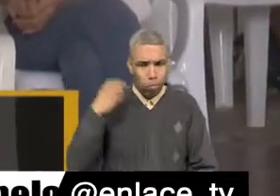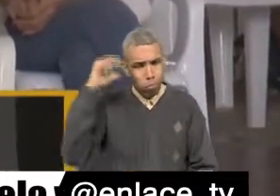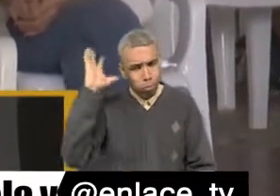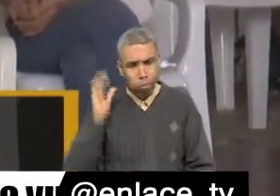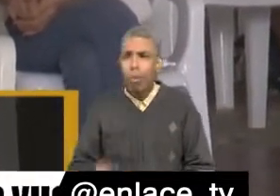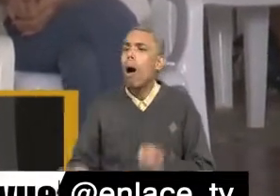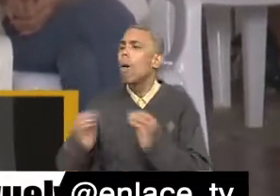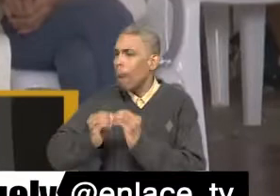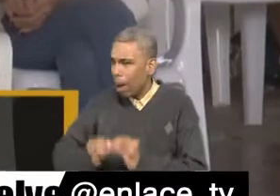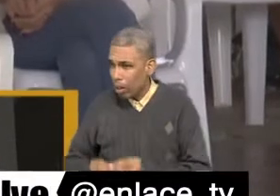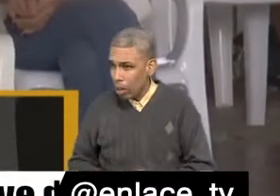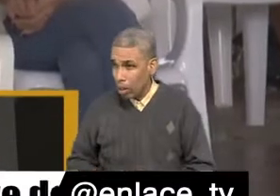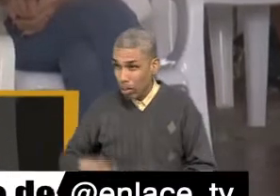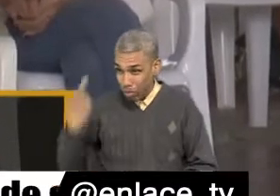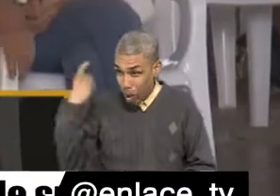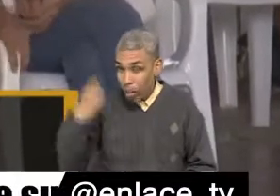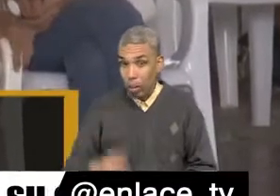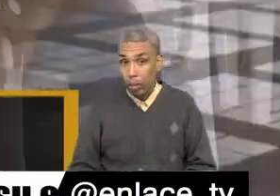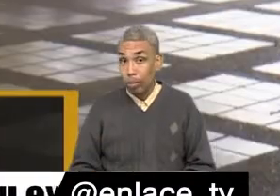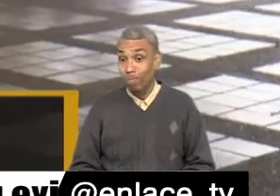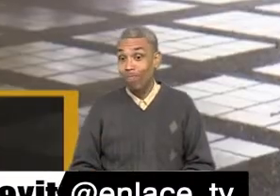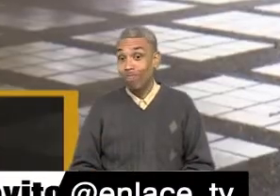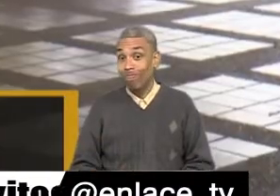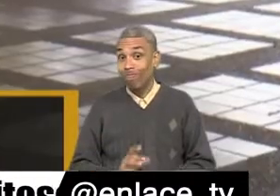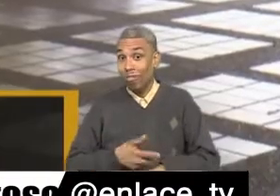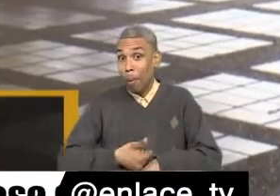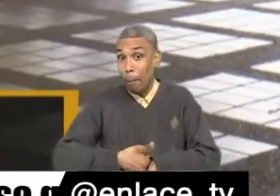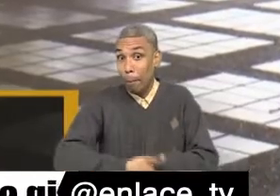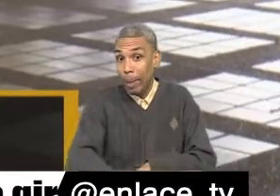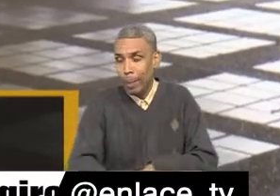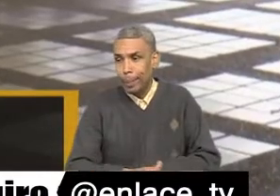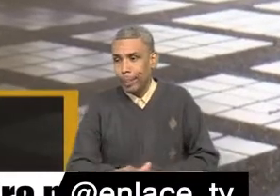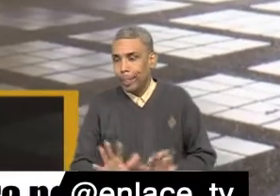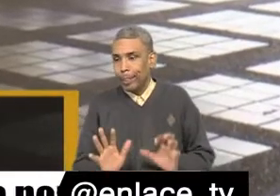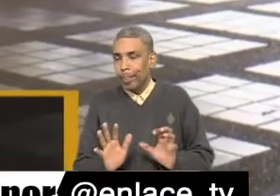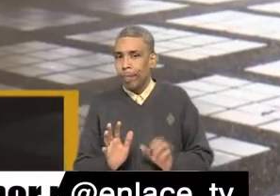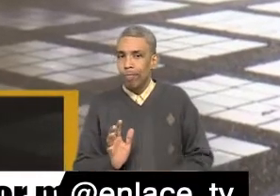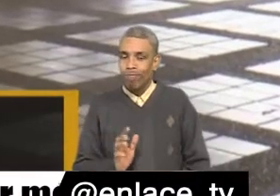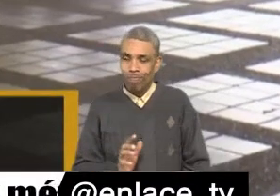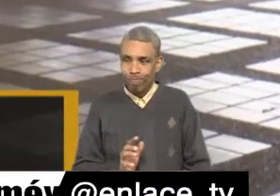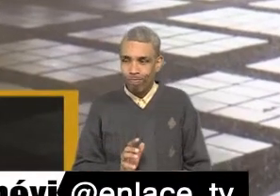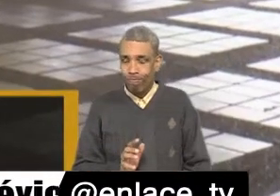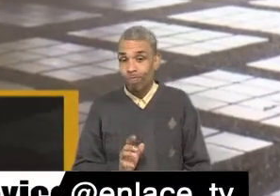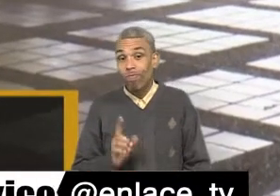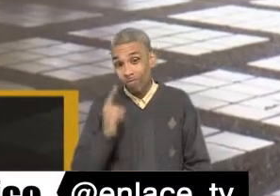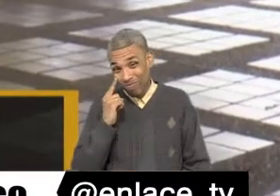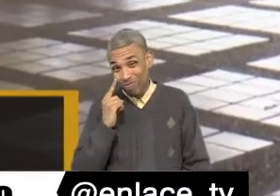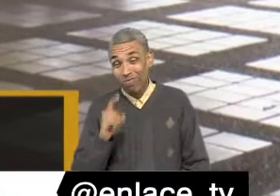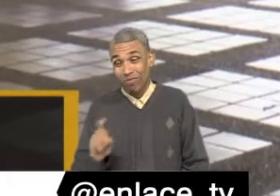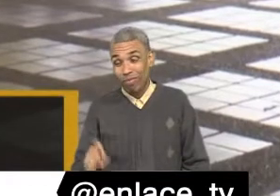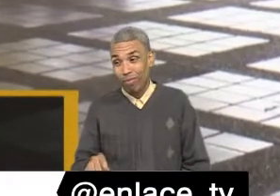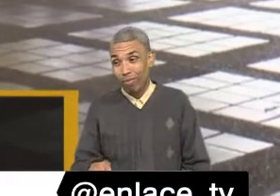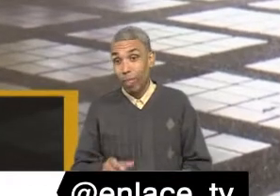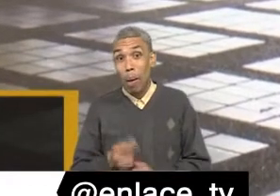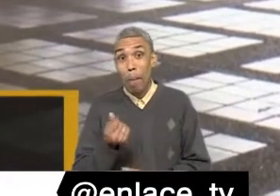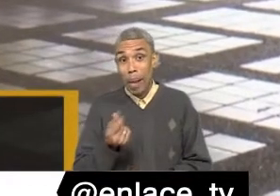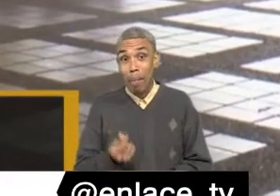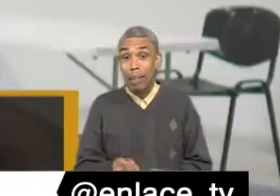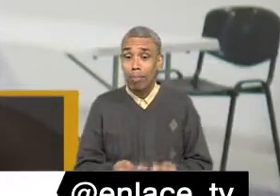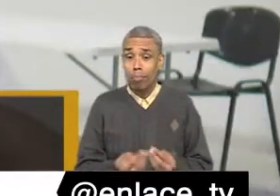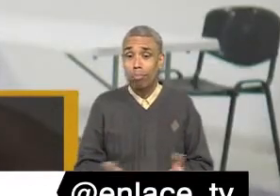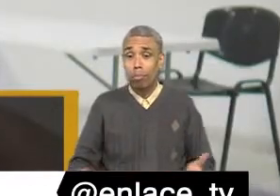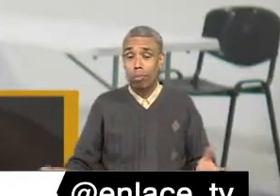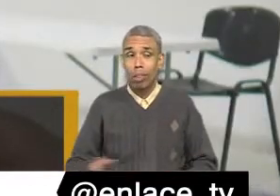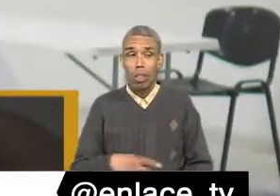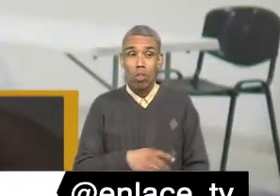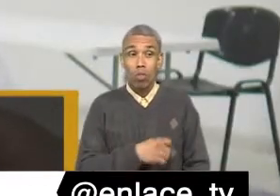quiero decirle a cada uno de los eventos que son institucionalizados en nuestro municipio que también debemos de buscar recursos privados, que